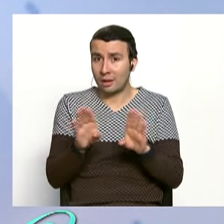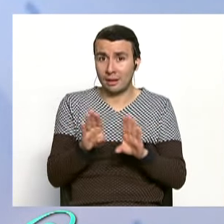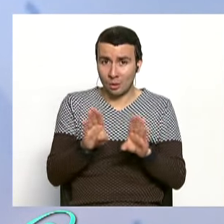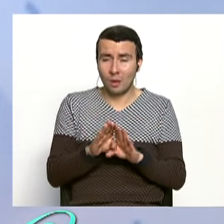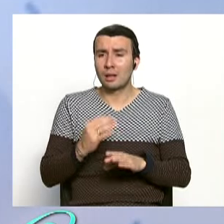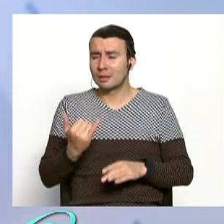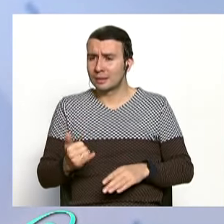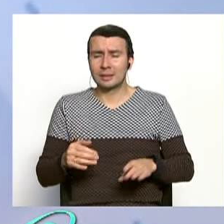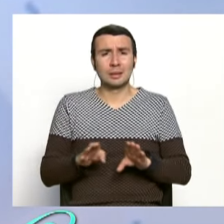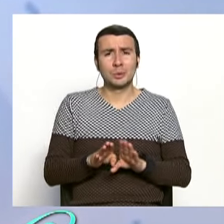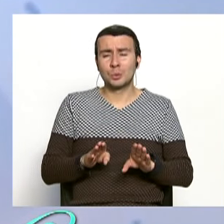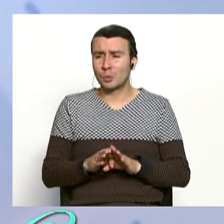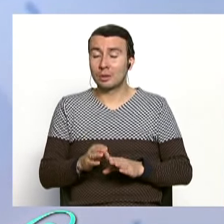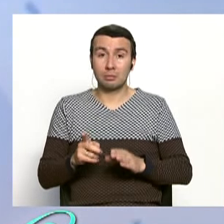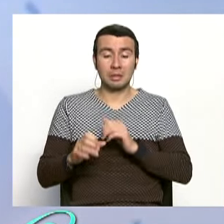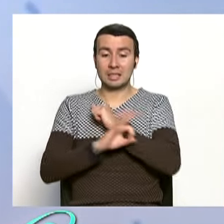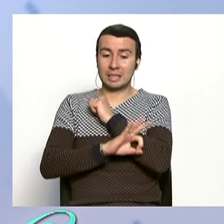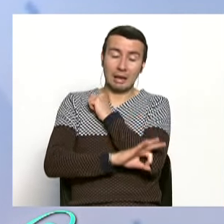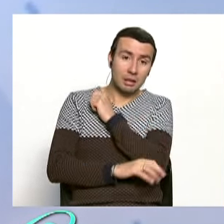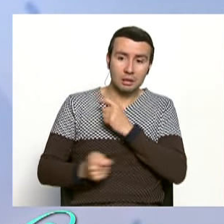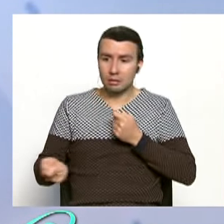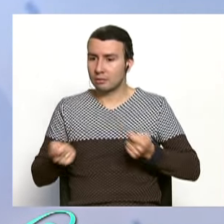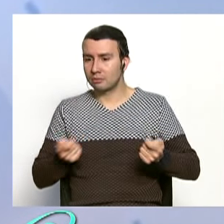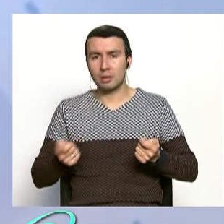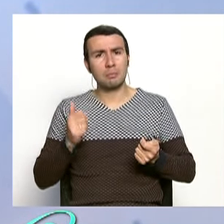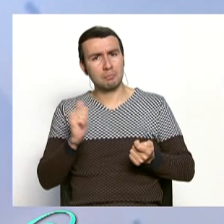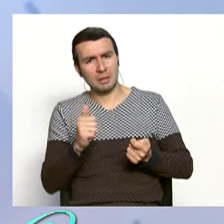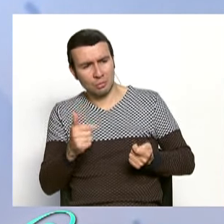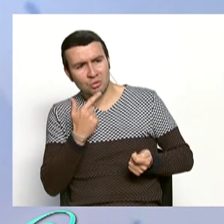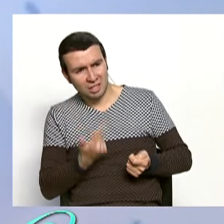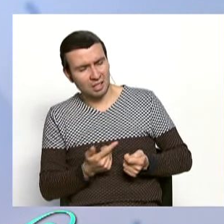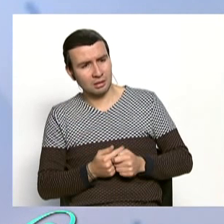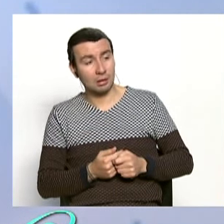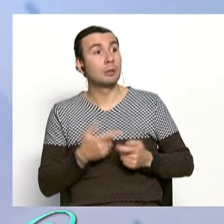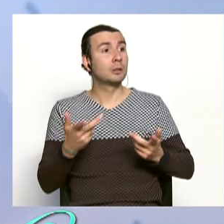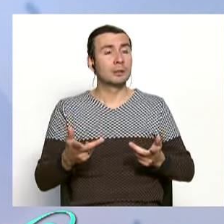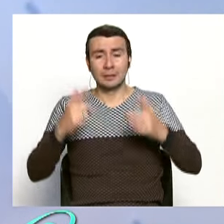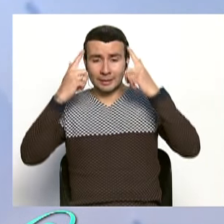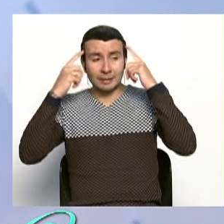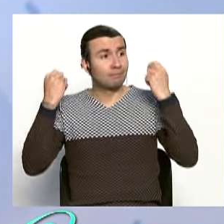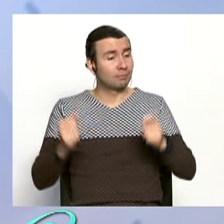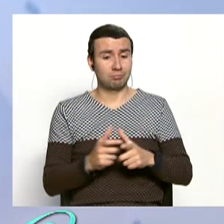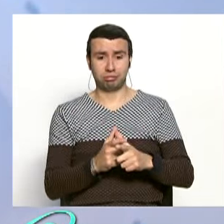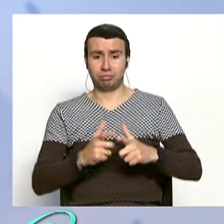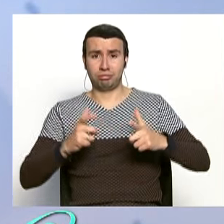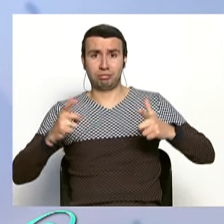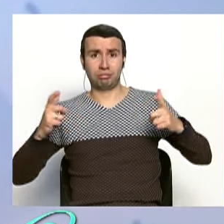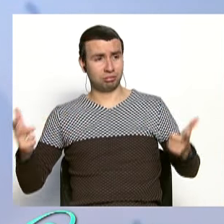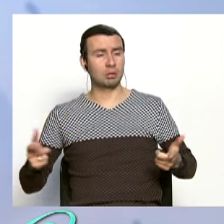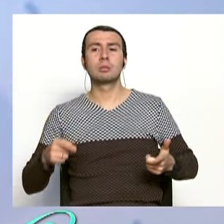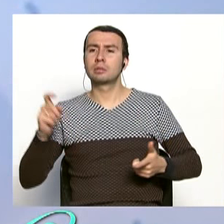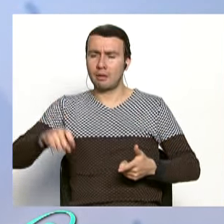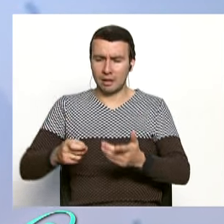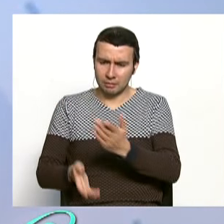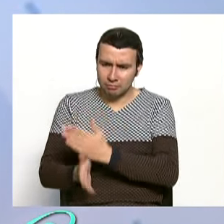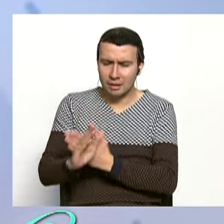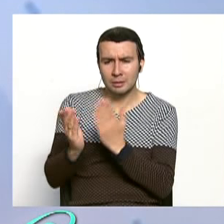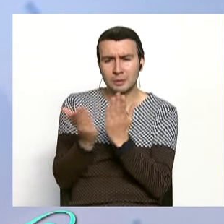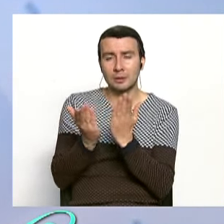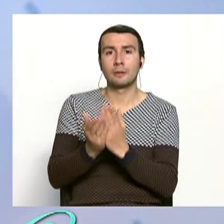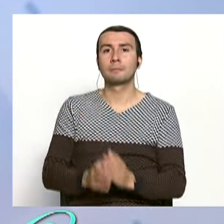dicen muchos amigos en manos de psiquiatría y ellos mismos le dicen a uno estamos encartados porque realmente había que seguir el estudio a